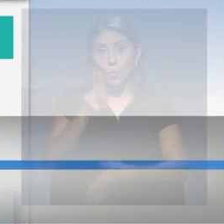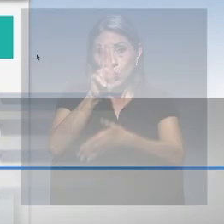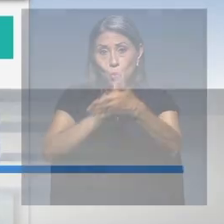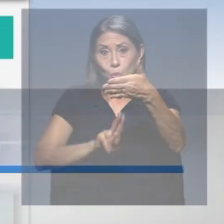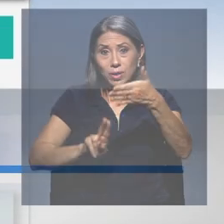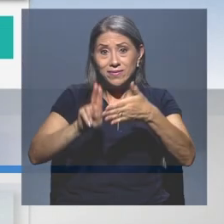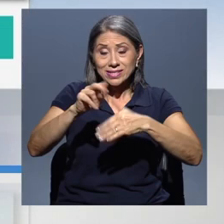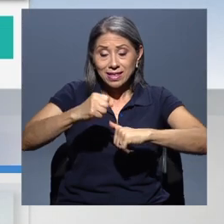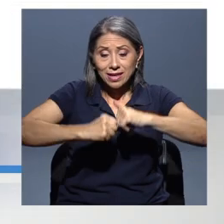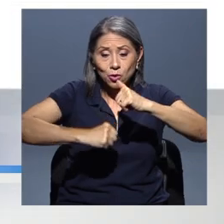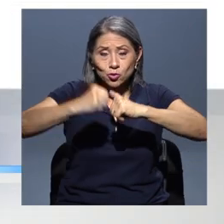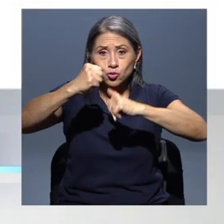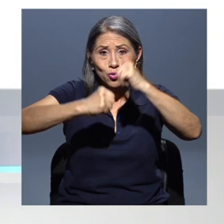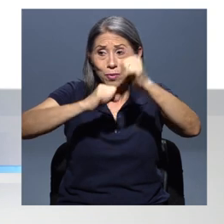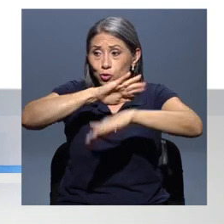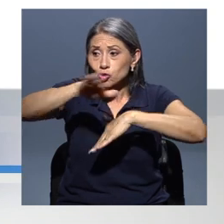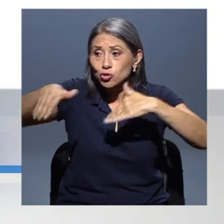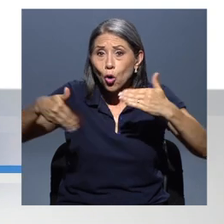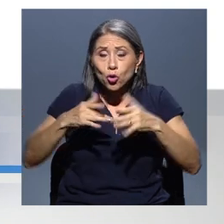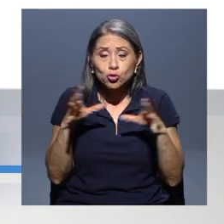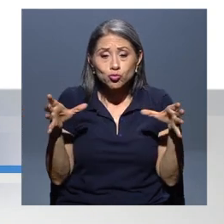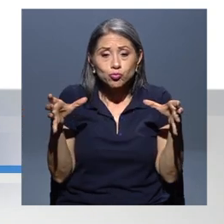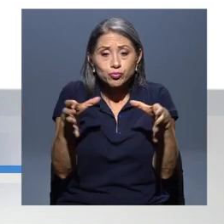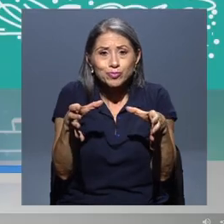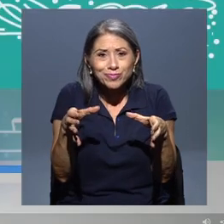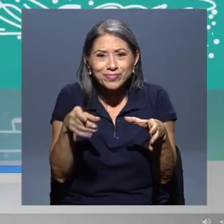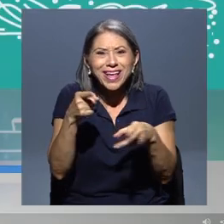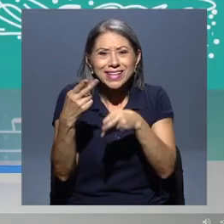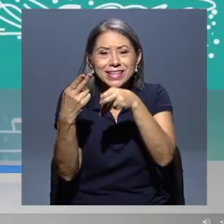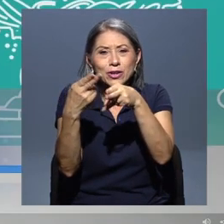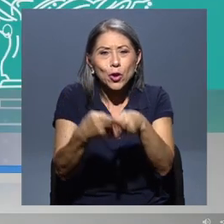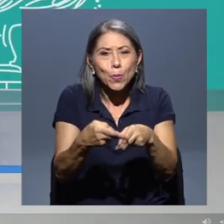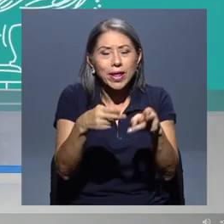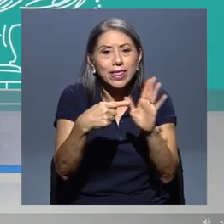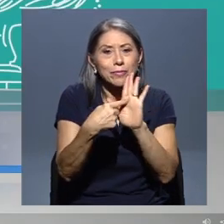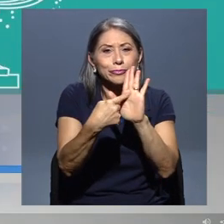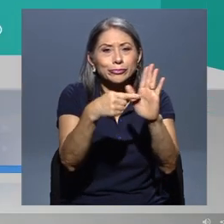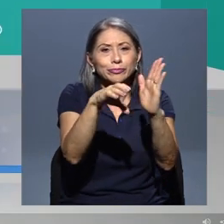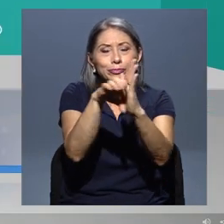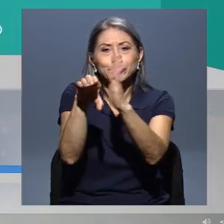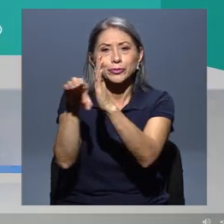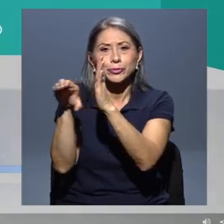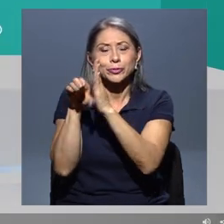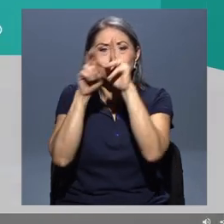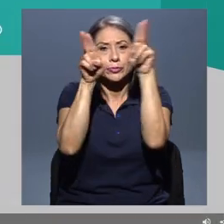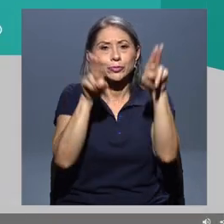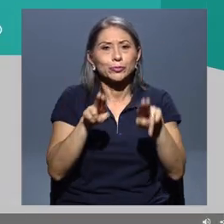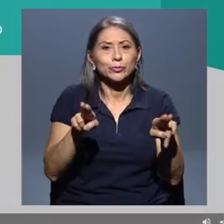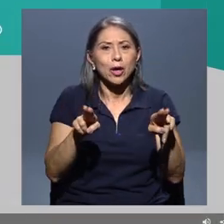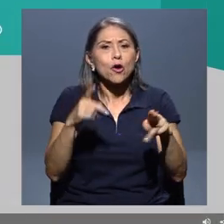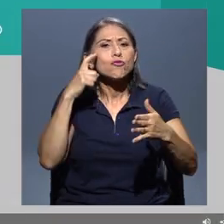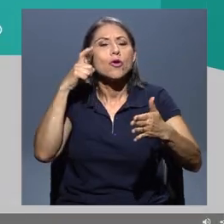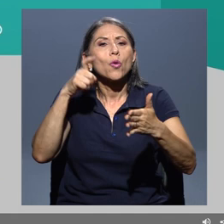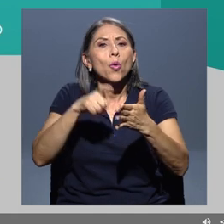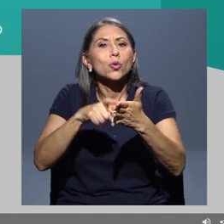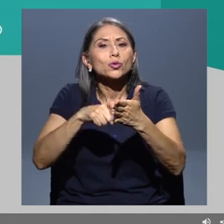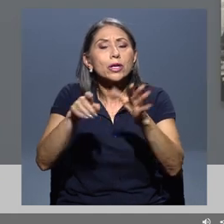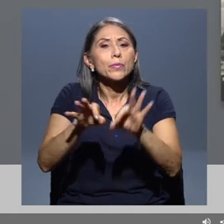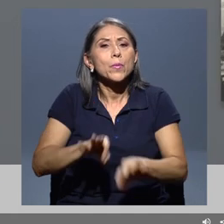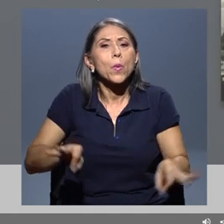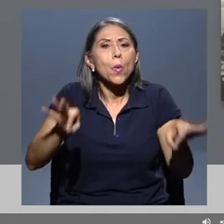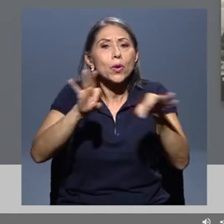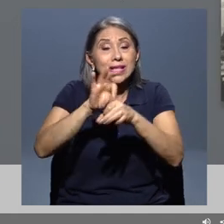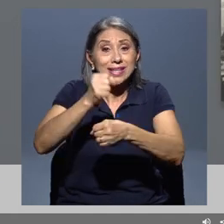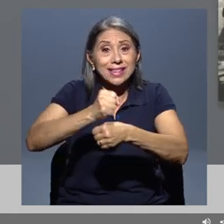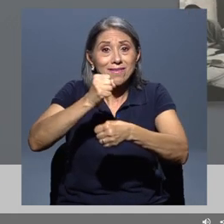La Universidad que Construimos en Conjunto es el nombre de una exposición fotográfica virtual que busca reconocer la importancia del trabajo realizado